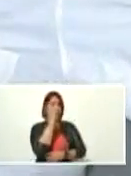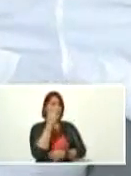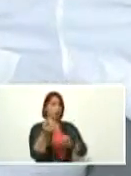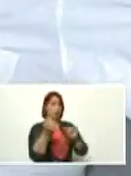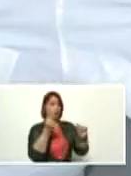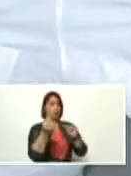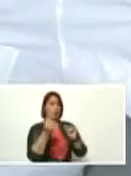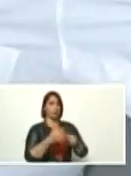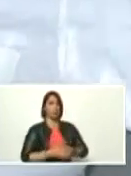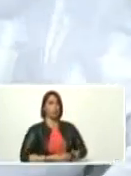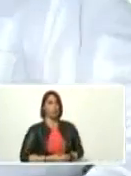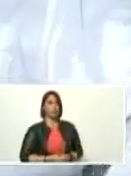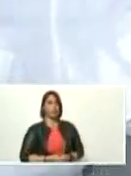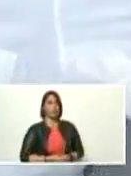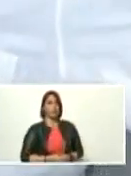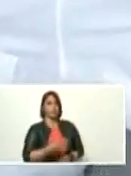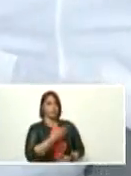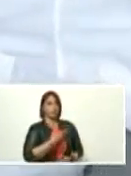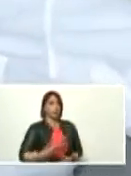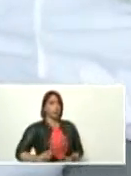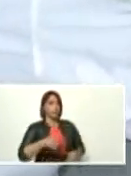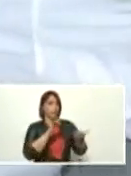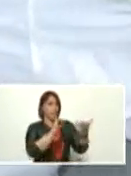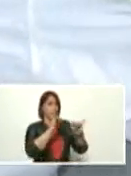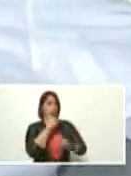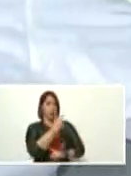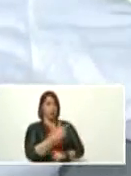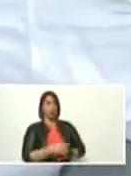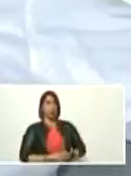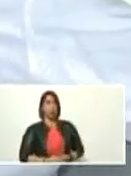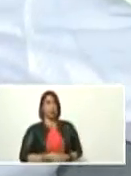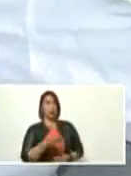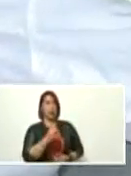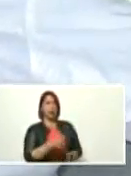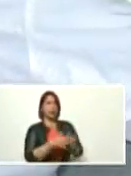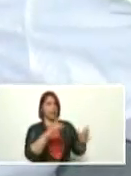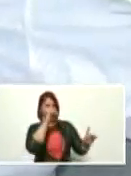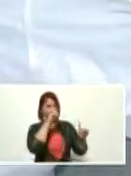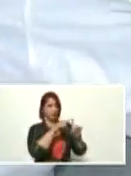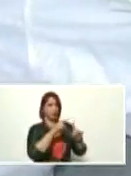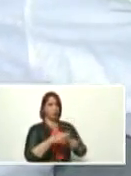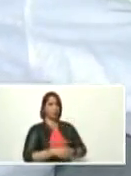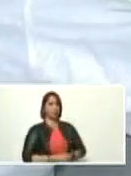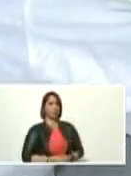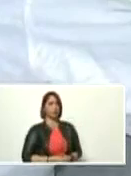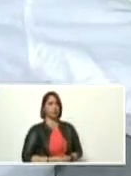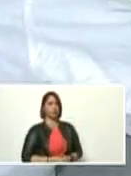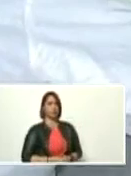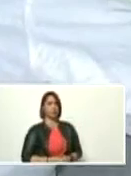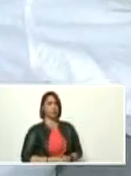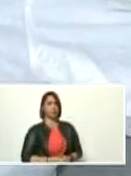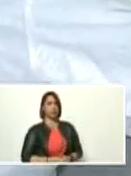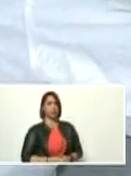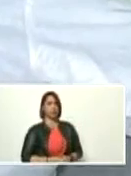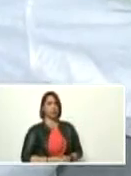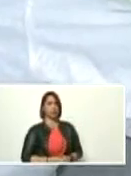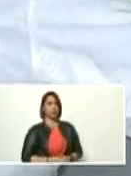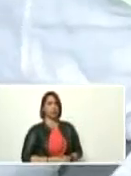debates. Presidente, usted lo ha dicho bien, hay un gran desafío y